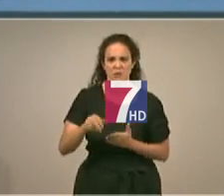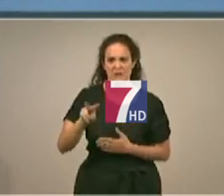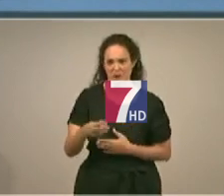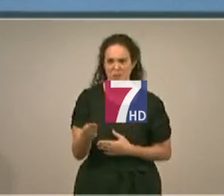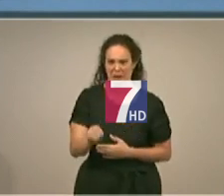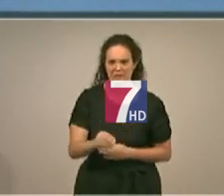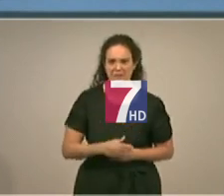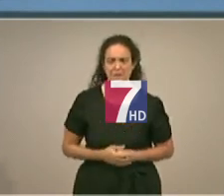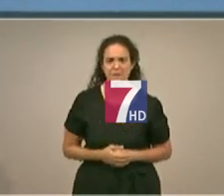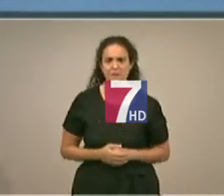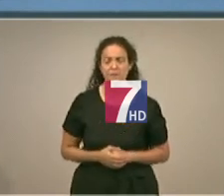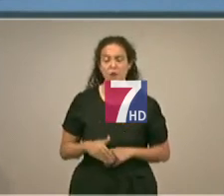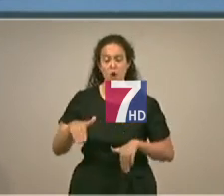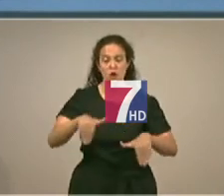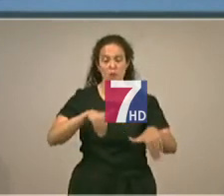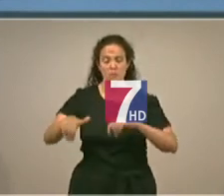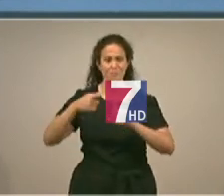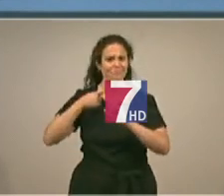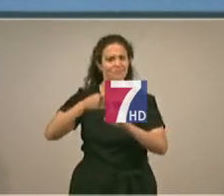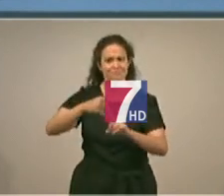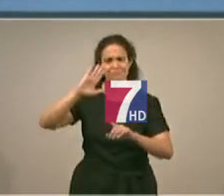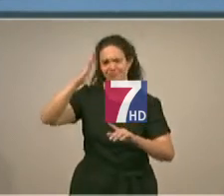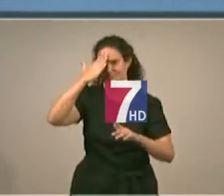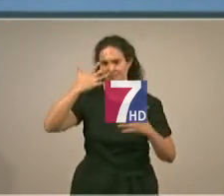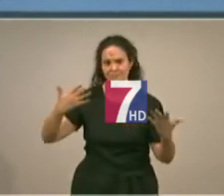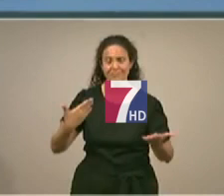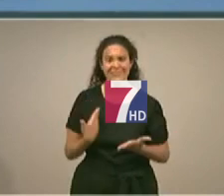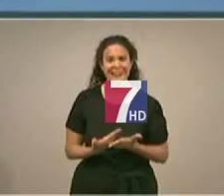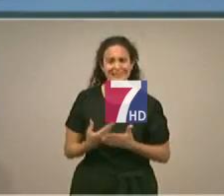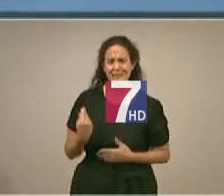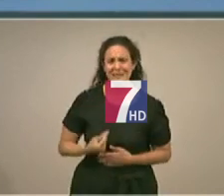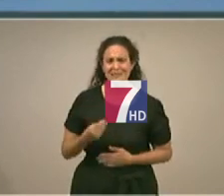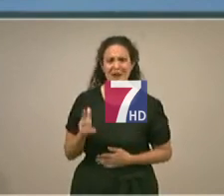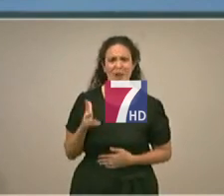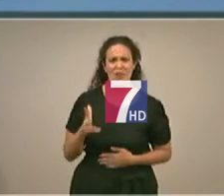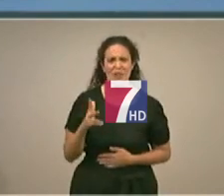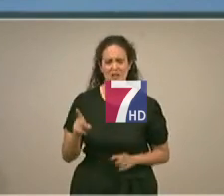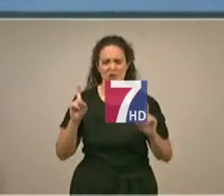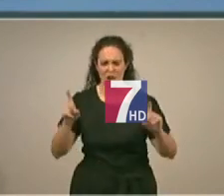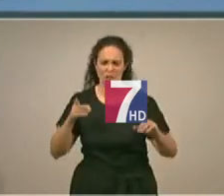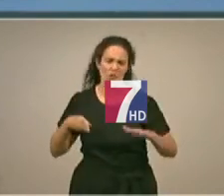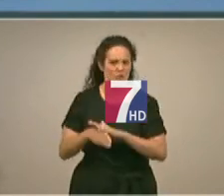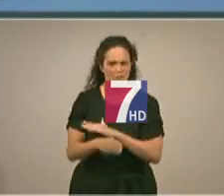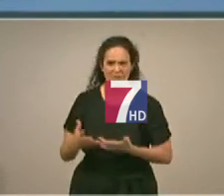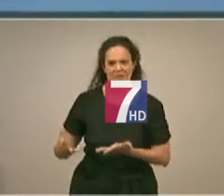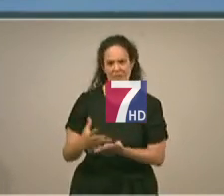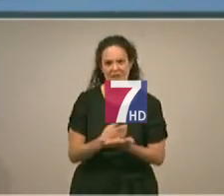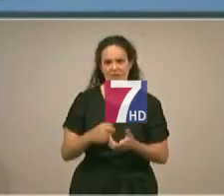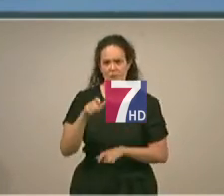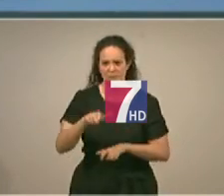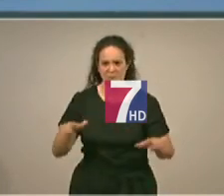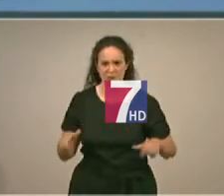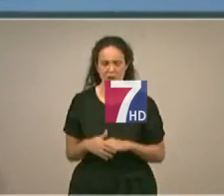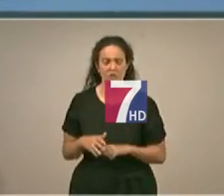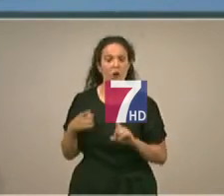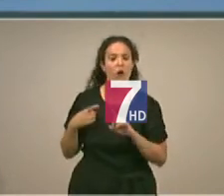euros esta convocatoria persigue el objetivo de garantizar el derecho a la educación de todo el alumnado